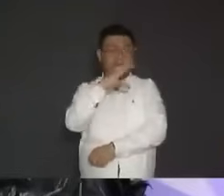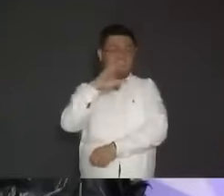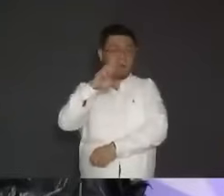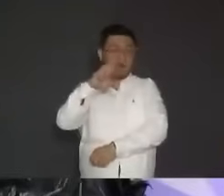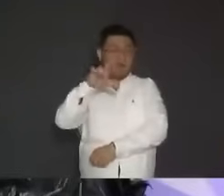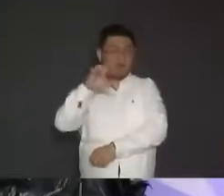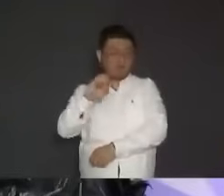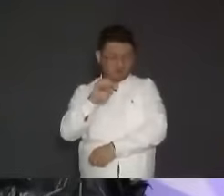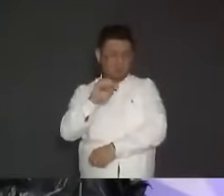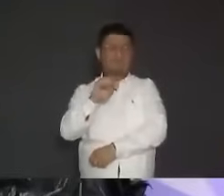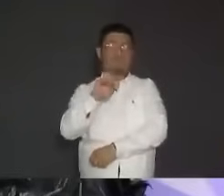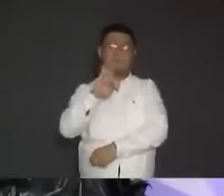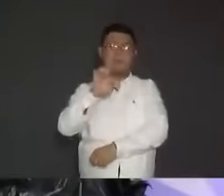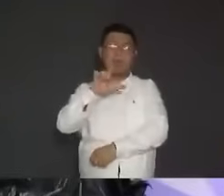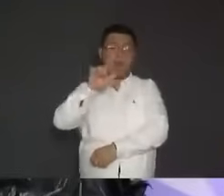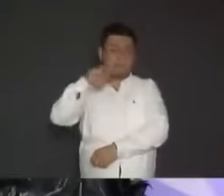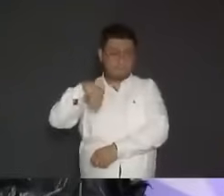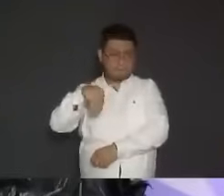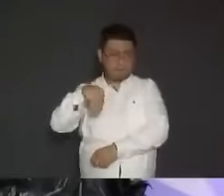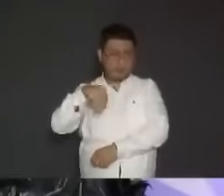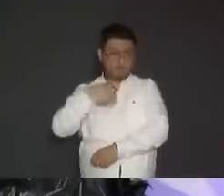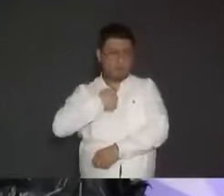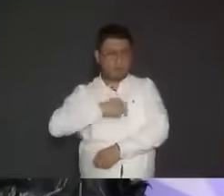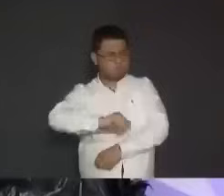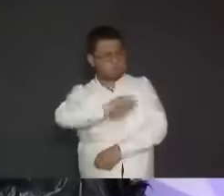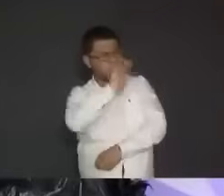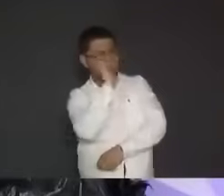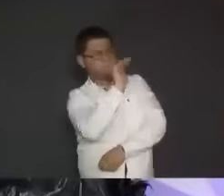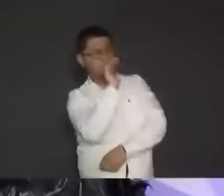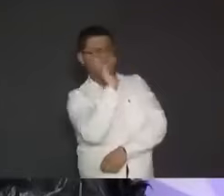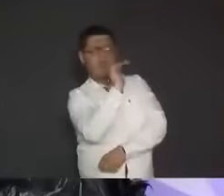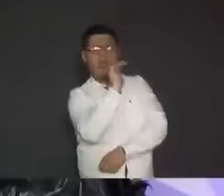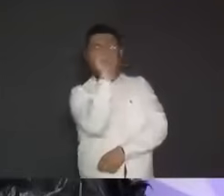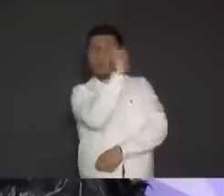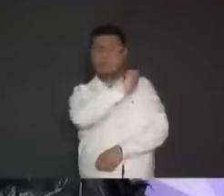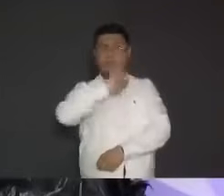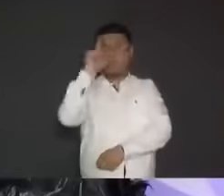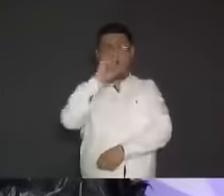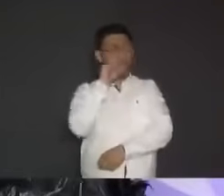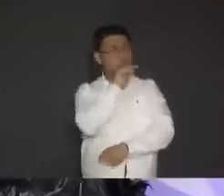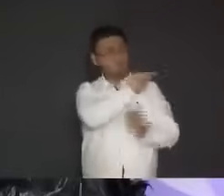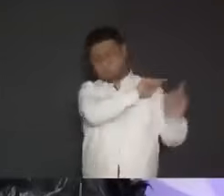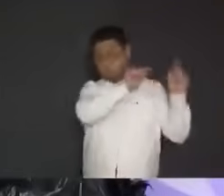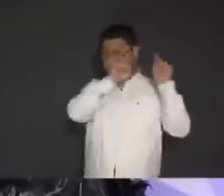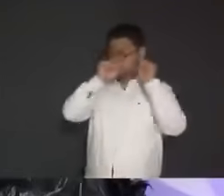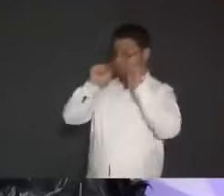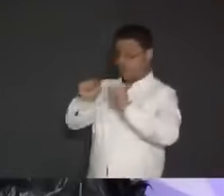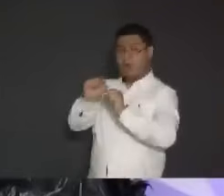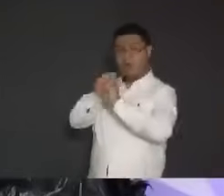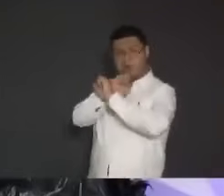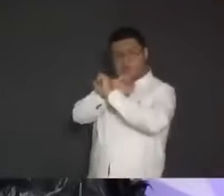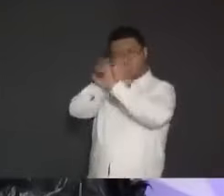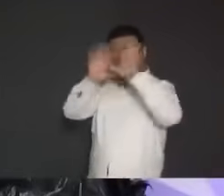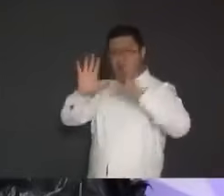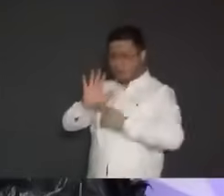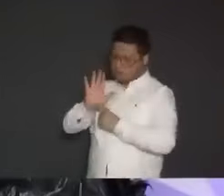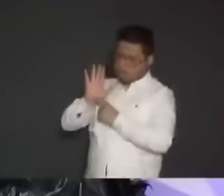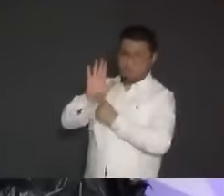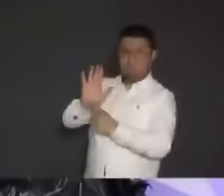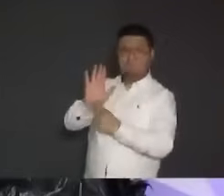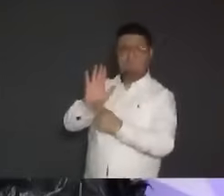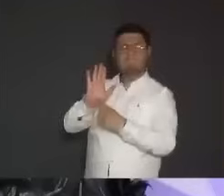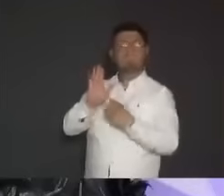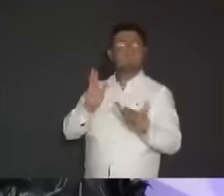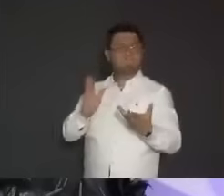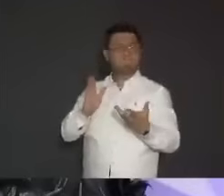llamado a las autoridades para que se esclarezca este caso. Y también hacemos un llamado a todos los